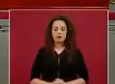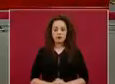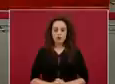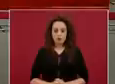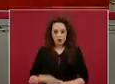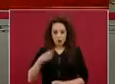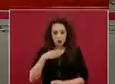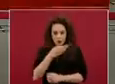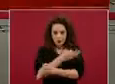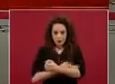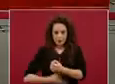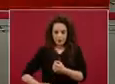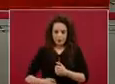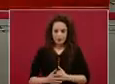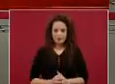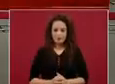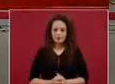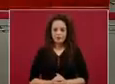Buenas tardes.